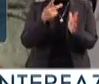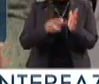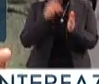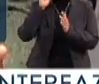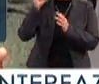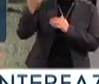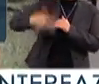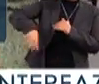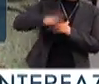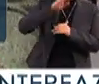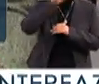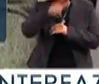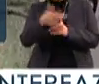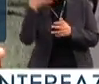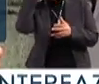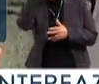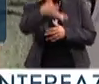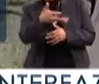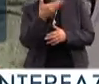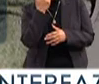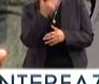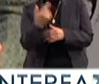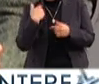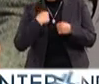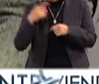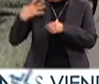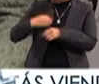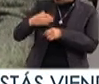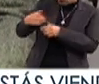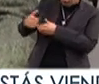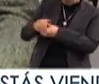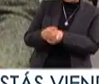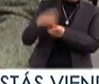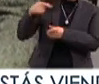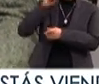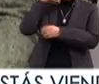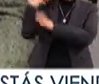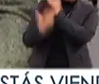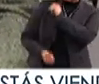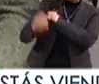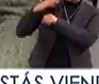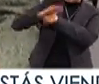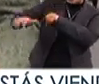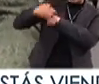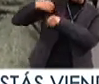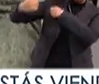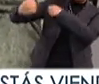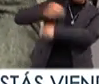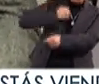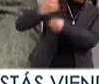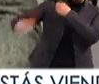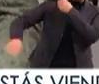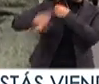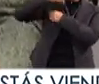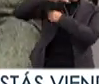buscando un futuro mejor para sí y para sus hijos, pero también huyendo de violencia,